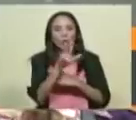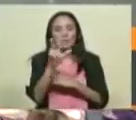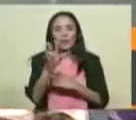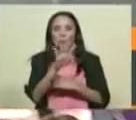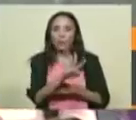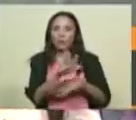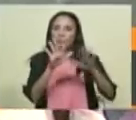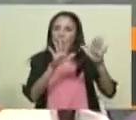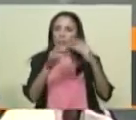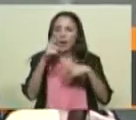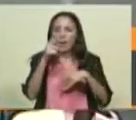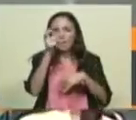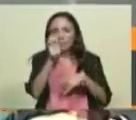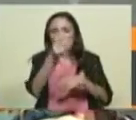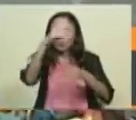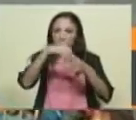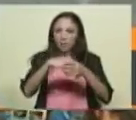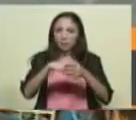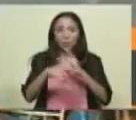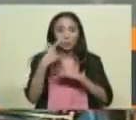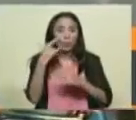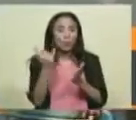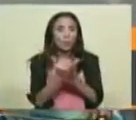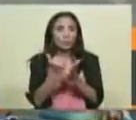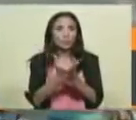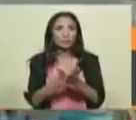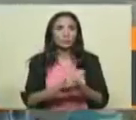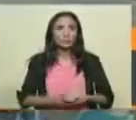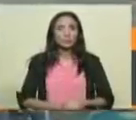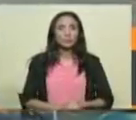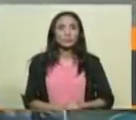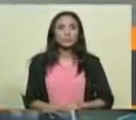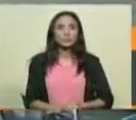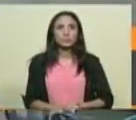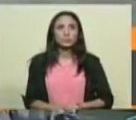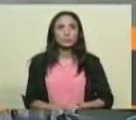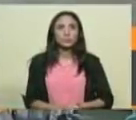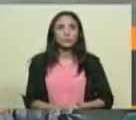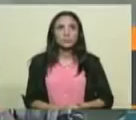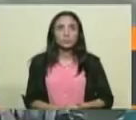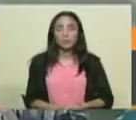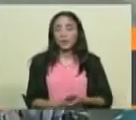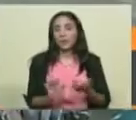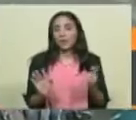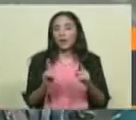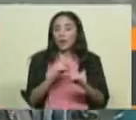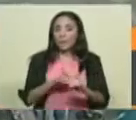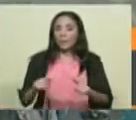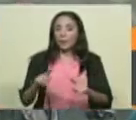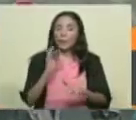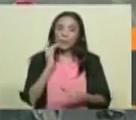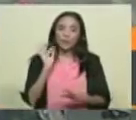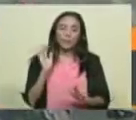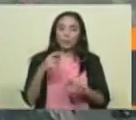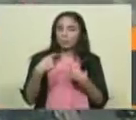10. Pero una vez que llegue el bono, es un respaldo,